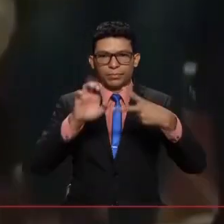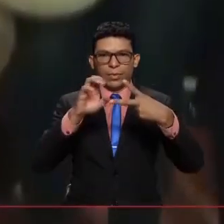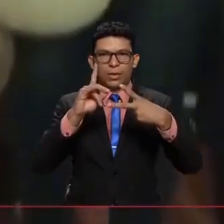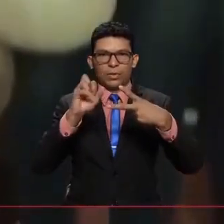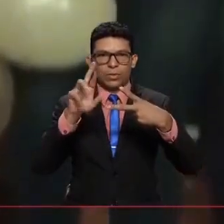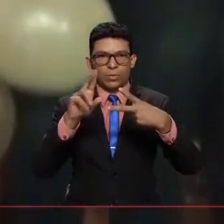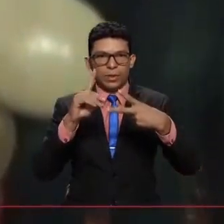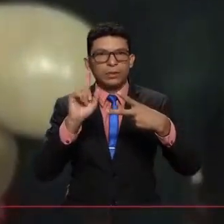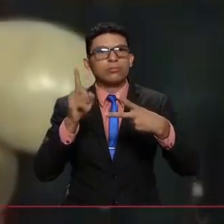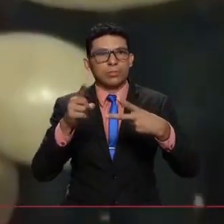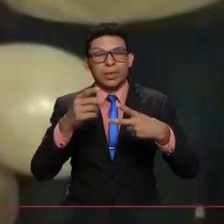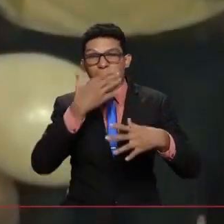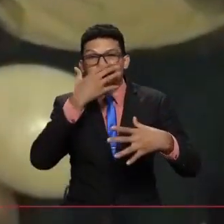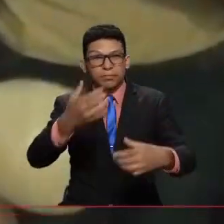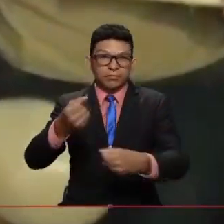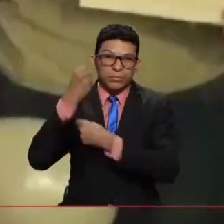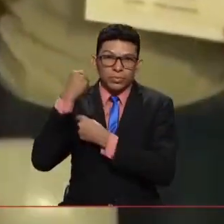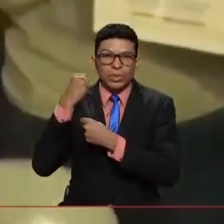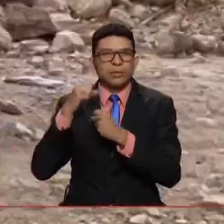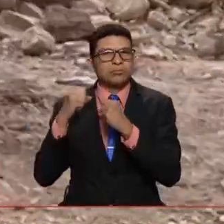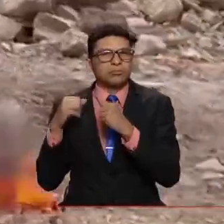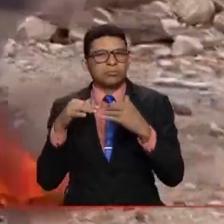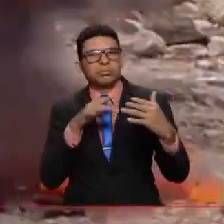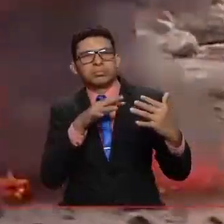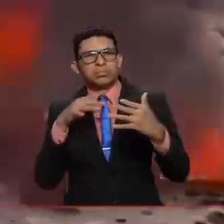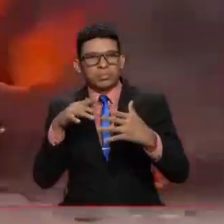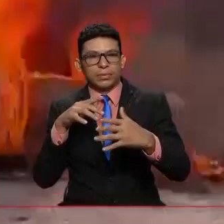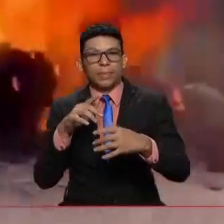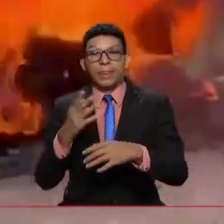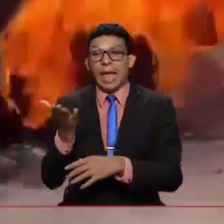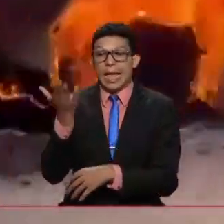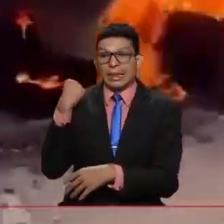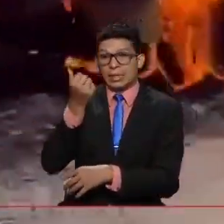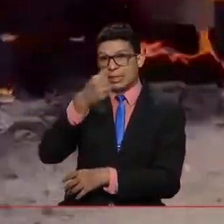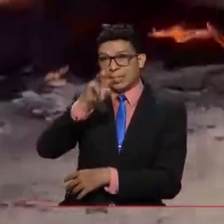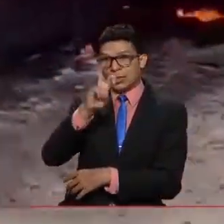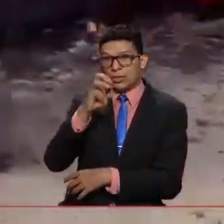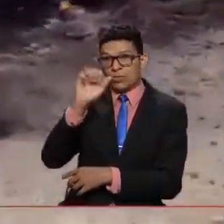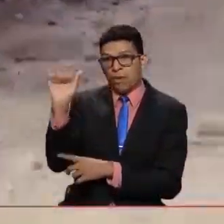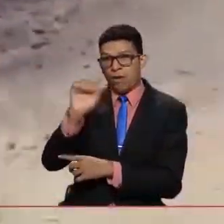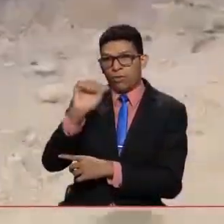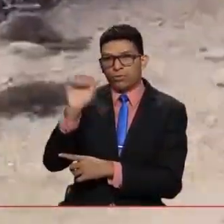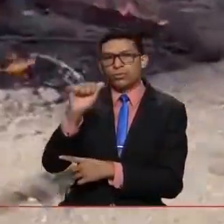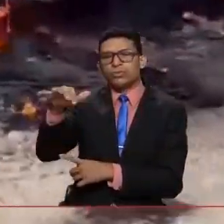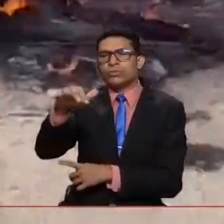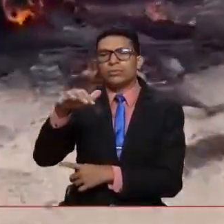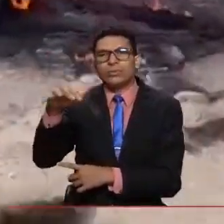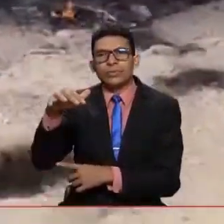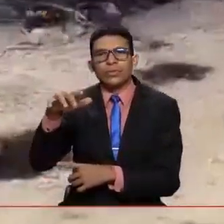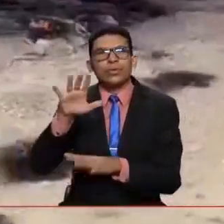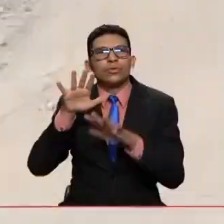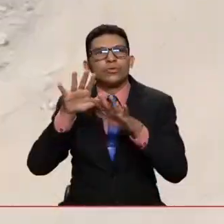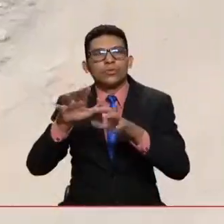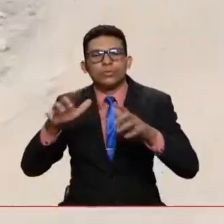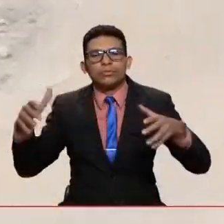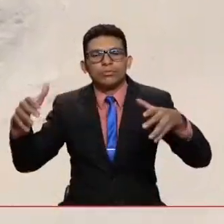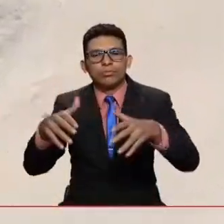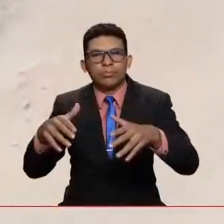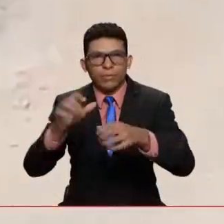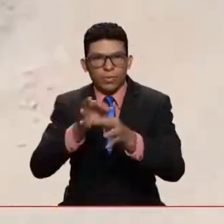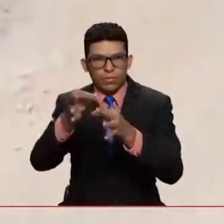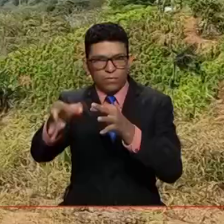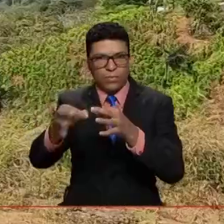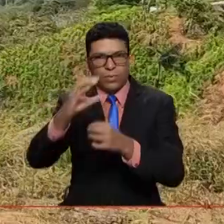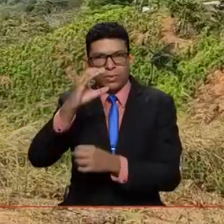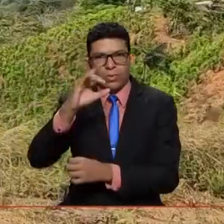Las víctimas fueron retenidas en maniobras militares de esta guerrilla desde el pasado 18 de agosto en el sector conocido como La Herradura, zona rural del municipio